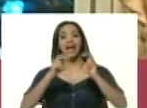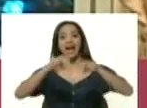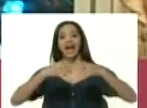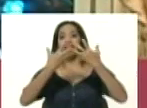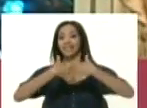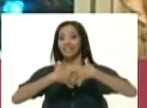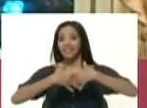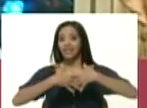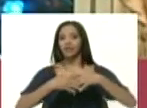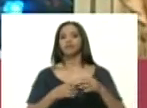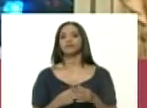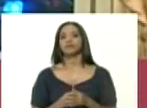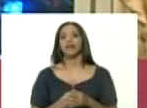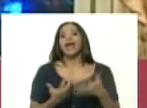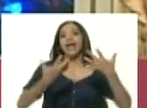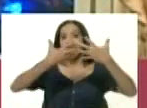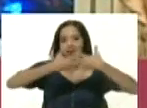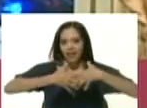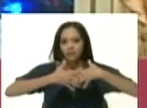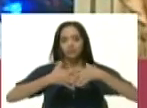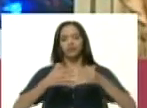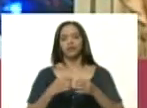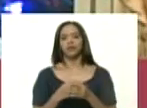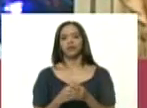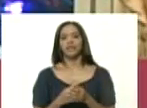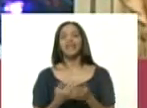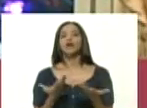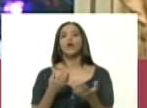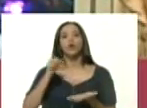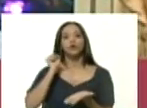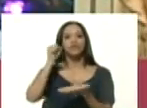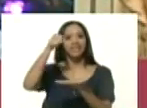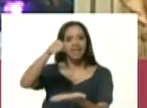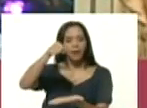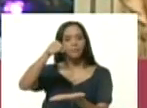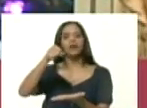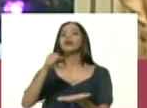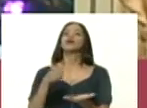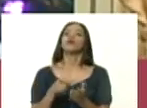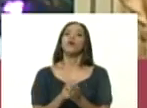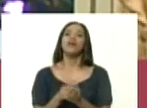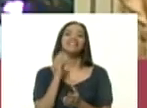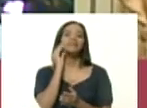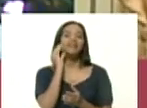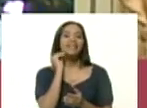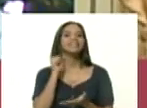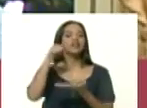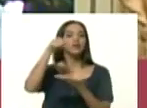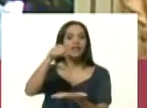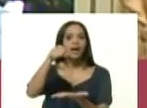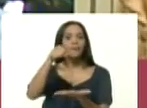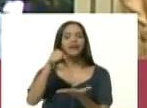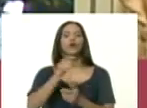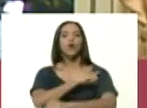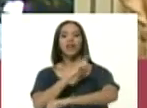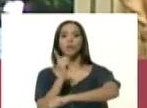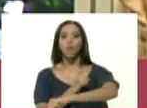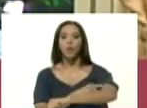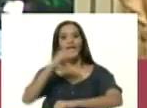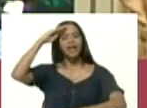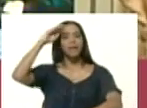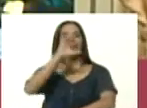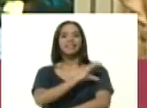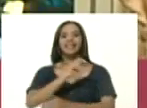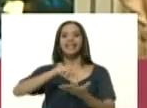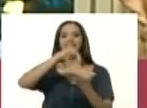la industria, y con los CLAP, con la experiencia de los CLAP, con el poder de la milicia